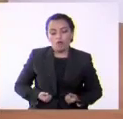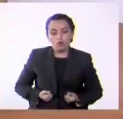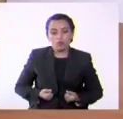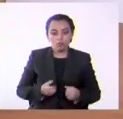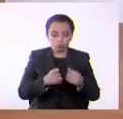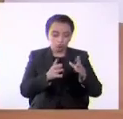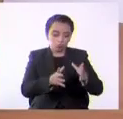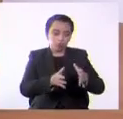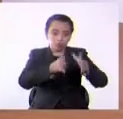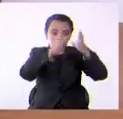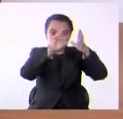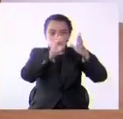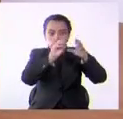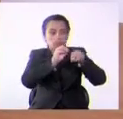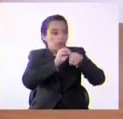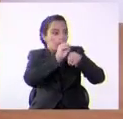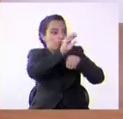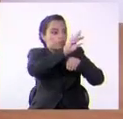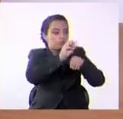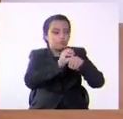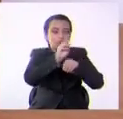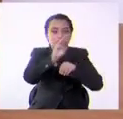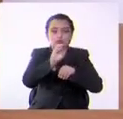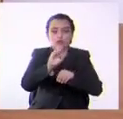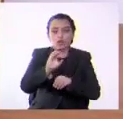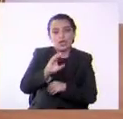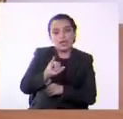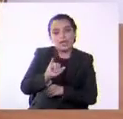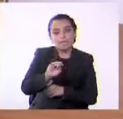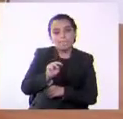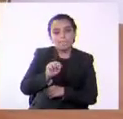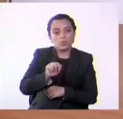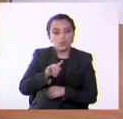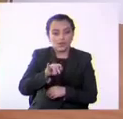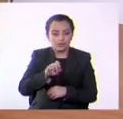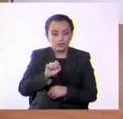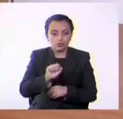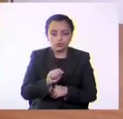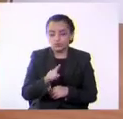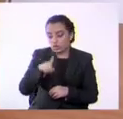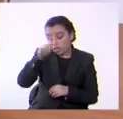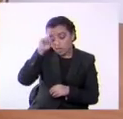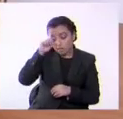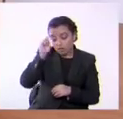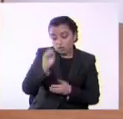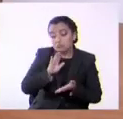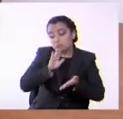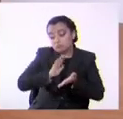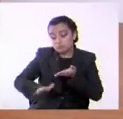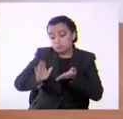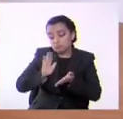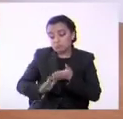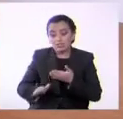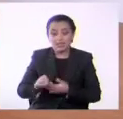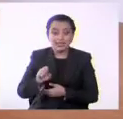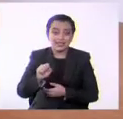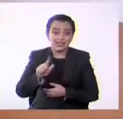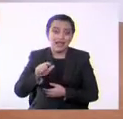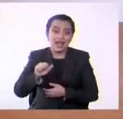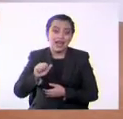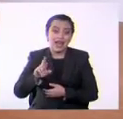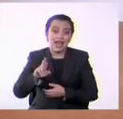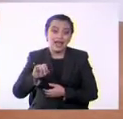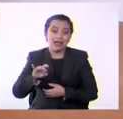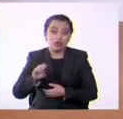como impuestos o aranceles o tributos. A los trabajadores y trabajadoras como salarios. A